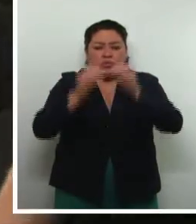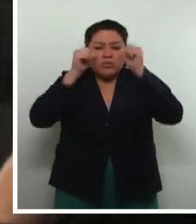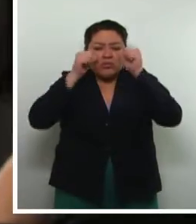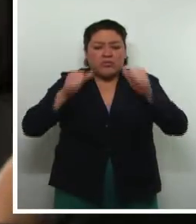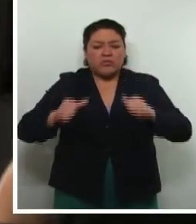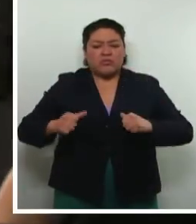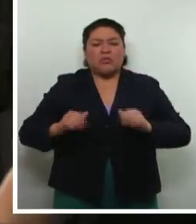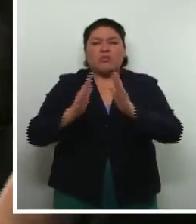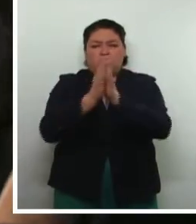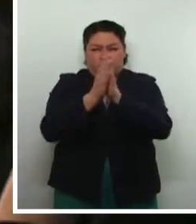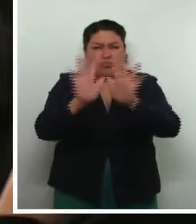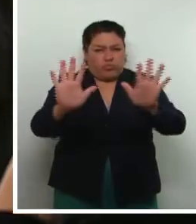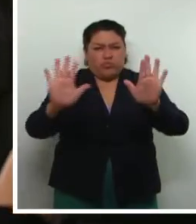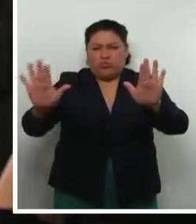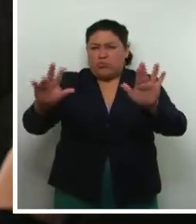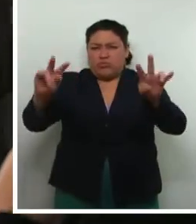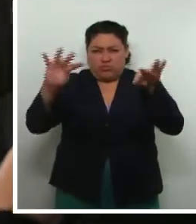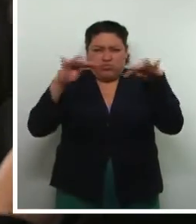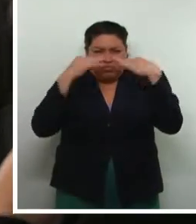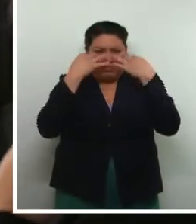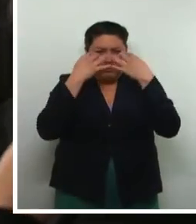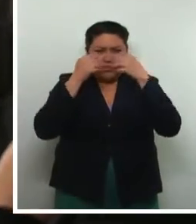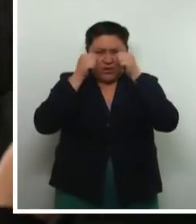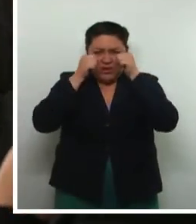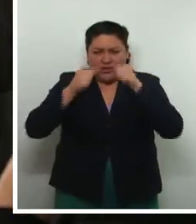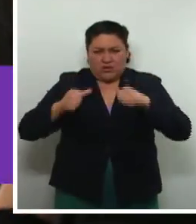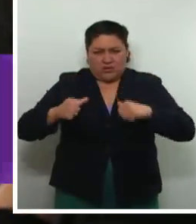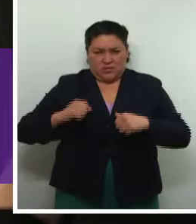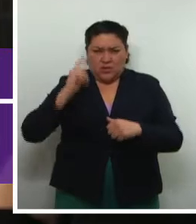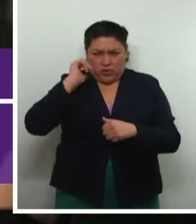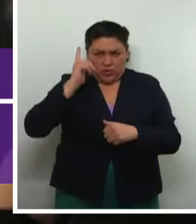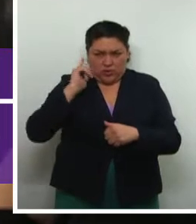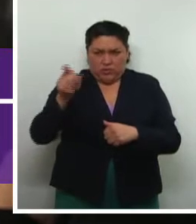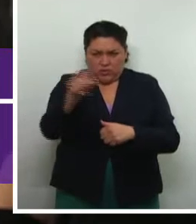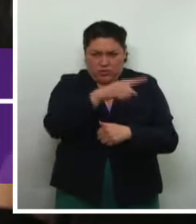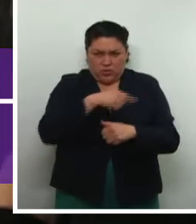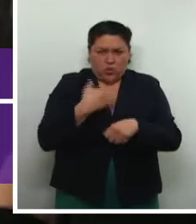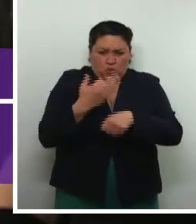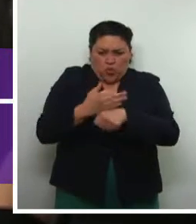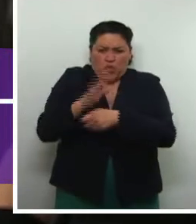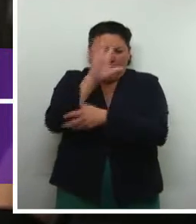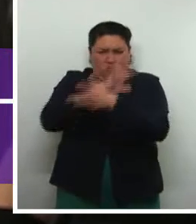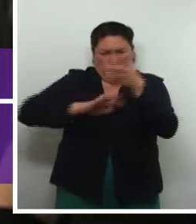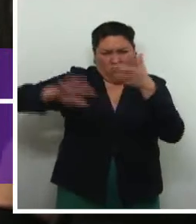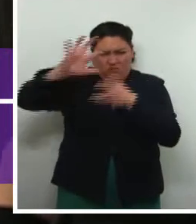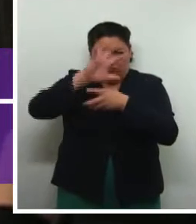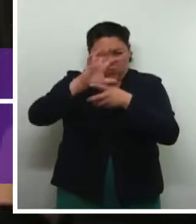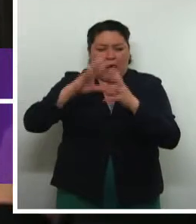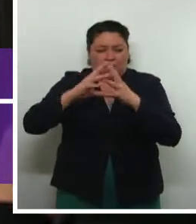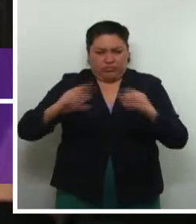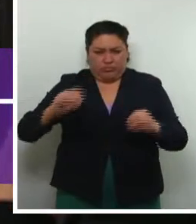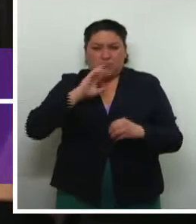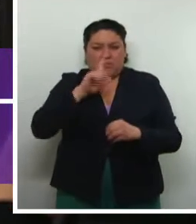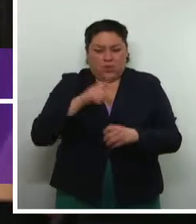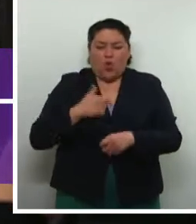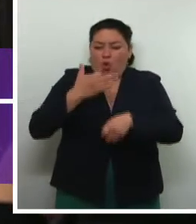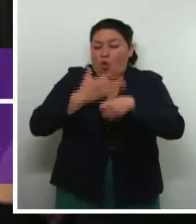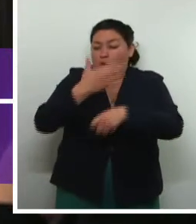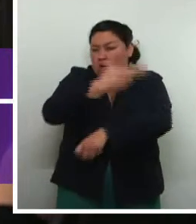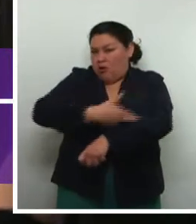escuchan, a ver si podemos salir de este pequeño o grande embrollo. ¿Qué es lo que